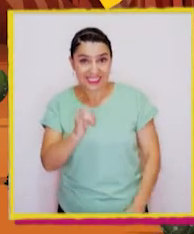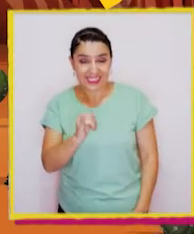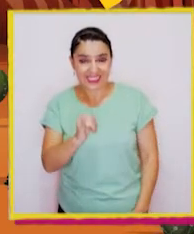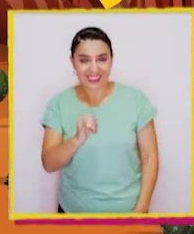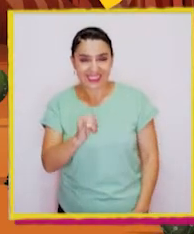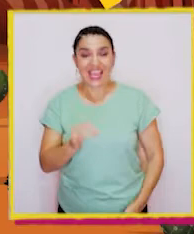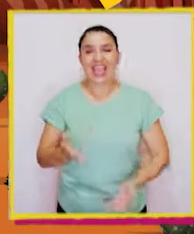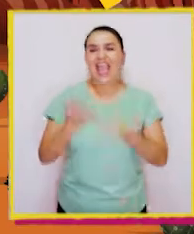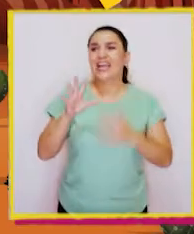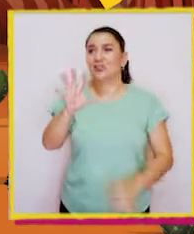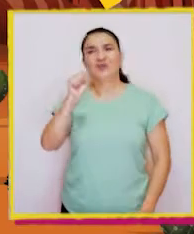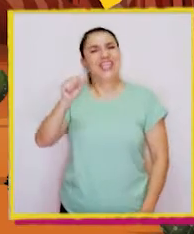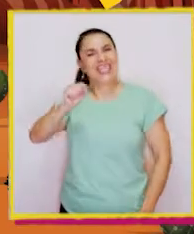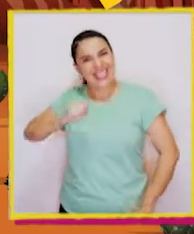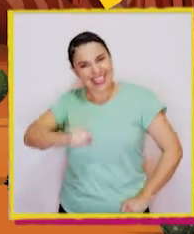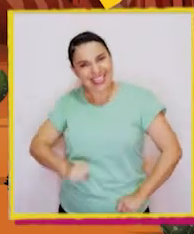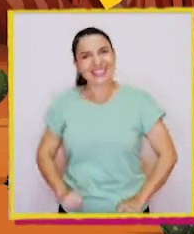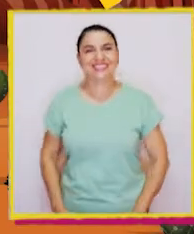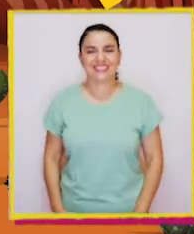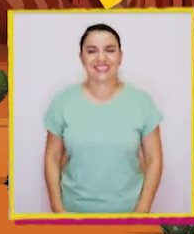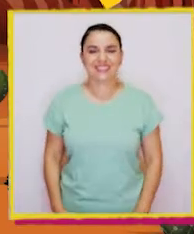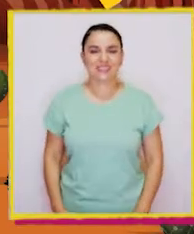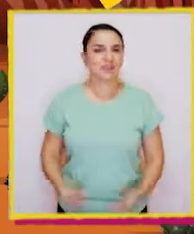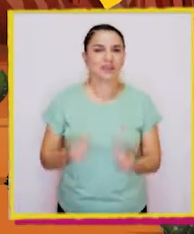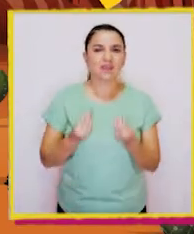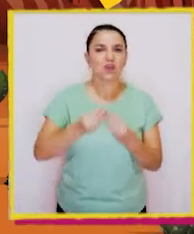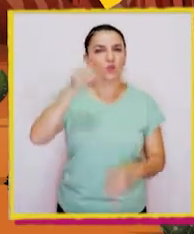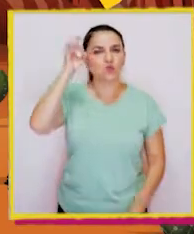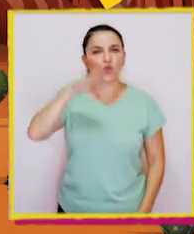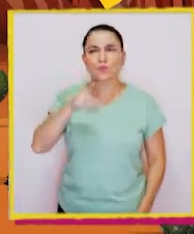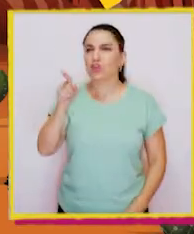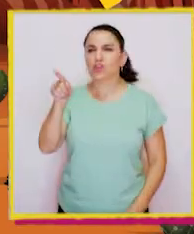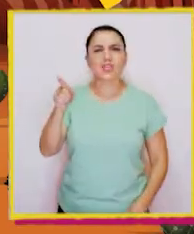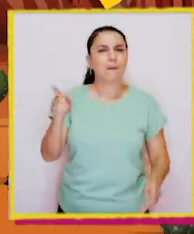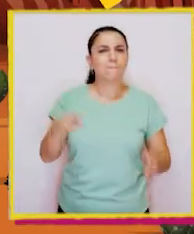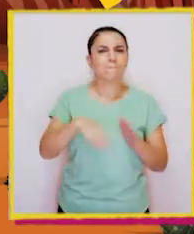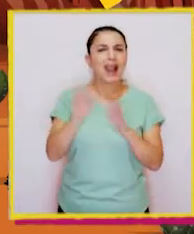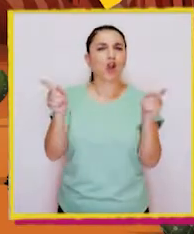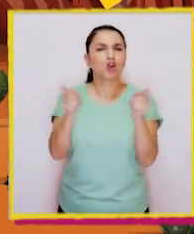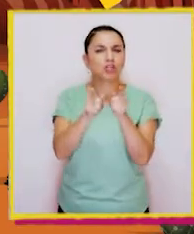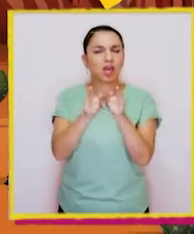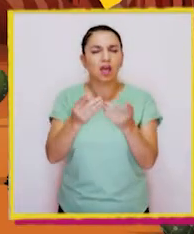¡Sí! ¡Le achunté! ¿Y cómo supieron que era la más corta?